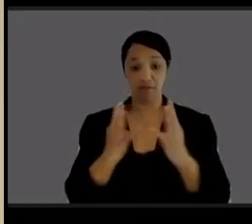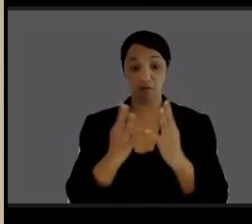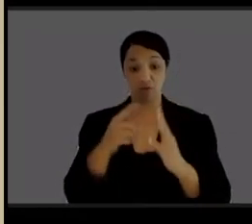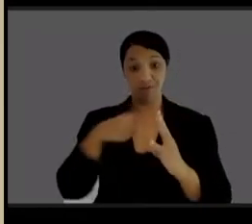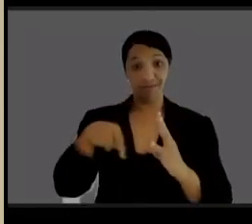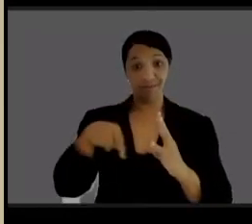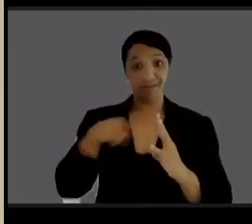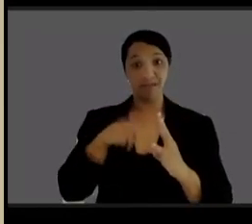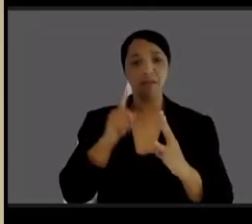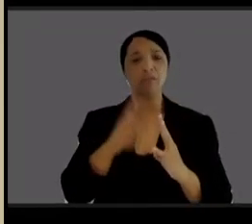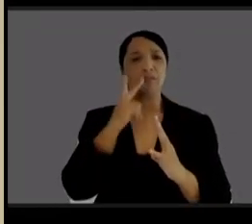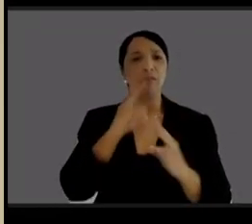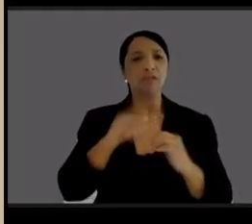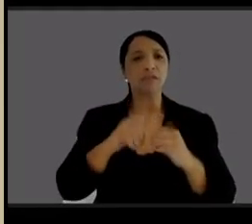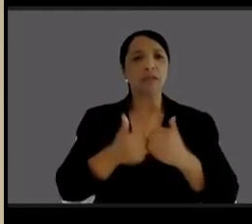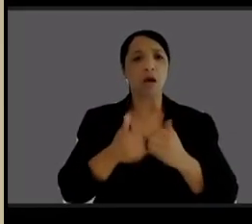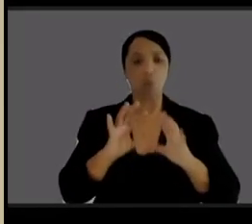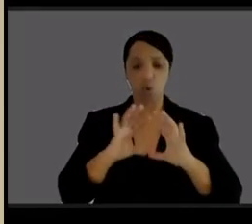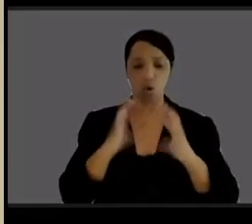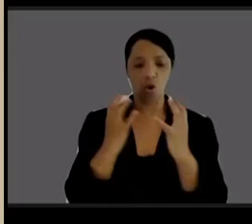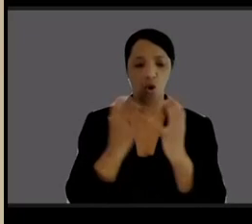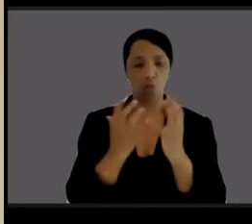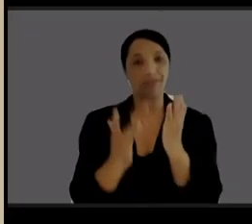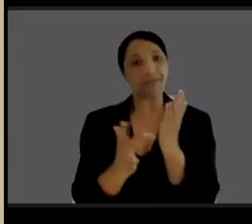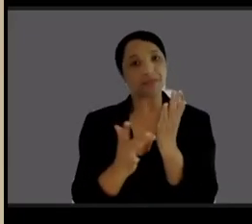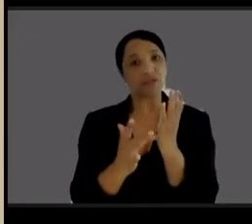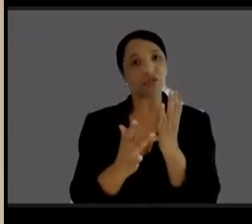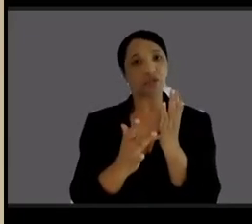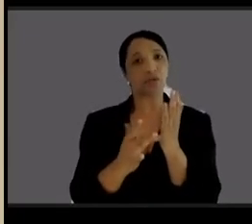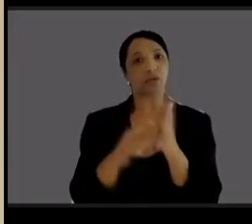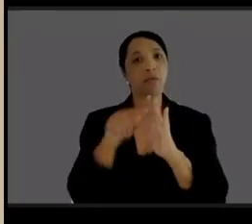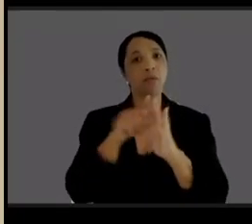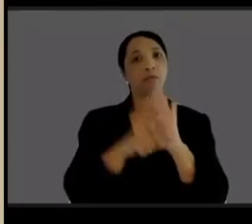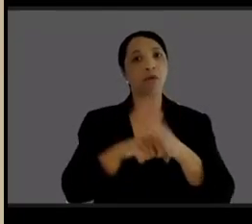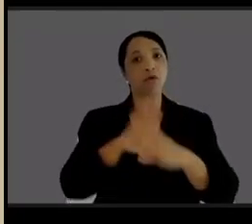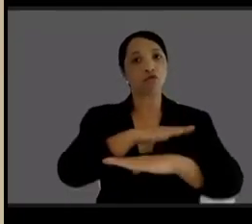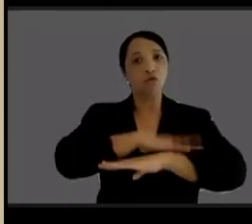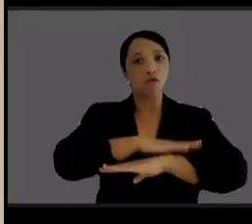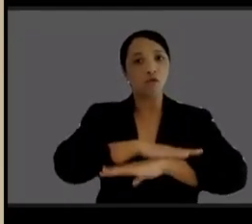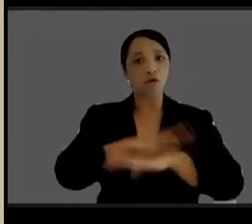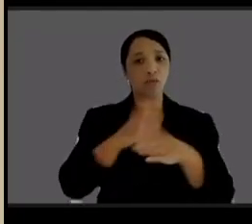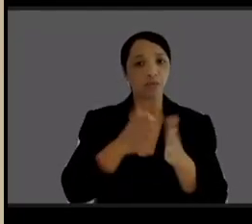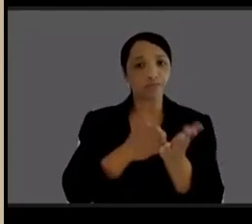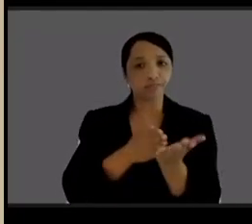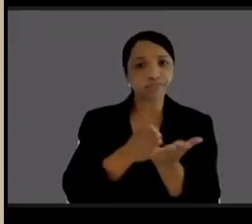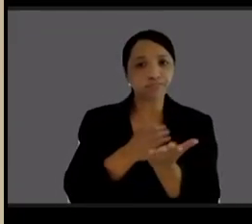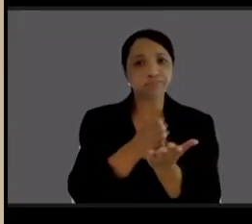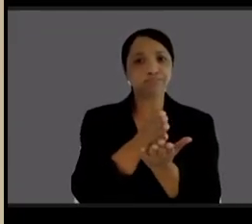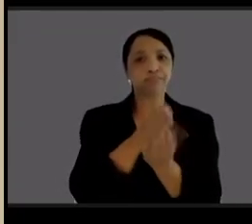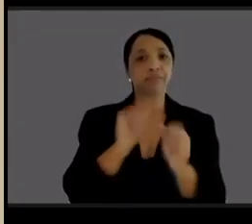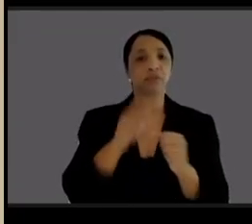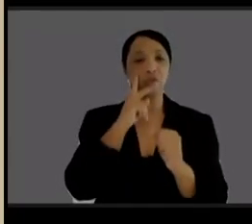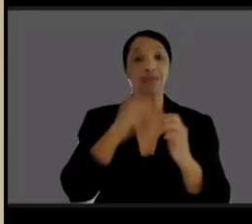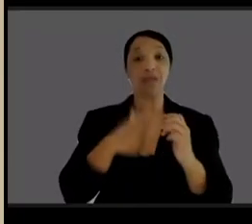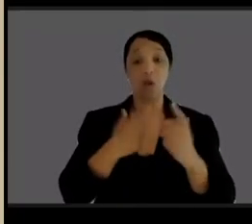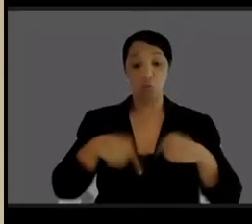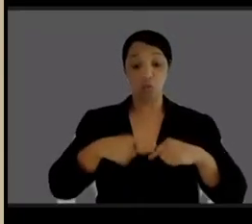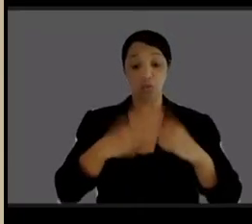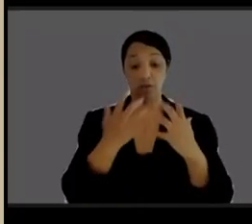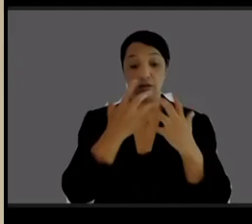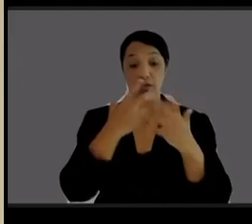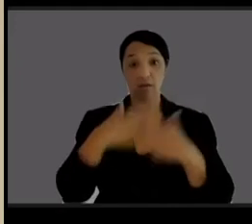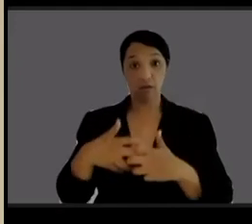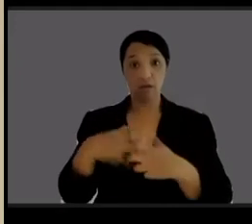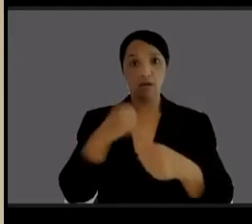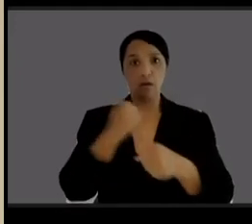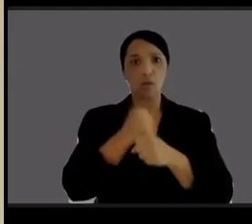labor y desempeñar un papel primordial en este foro, promoviendo la convergencia